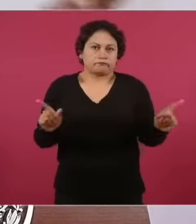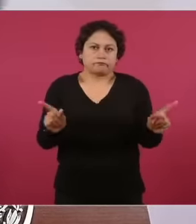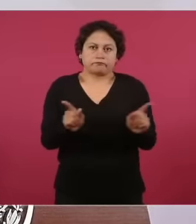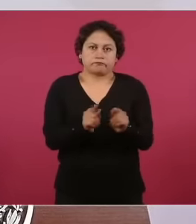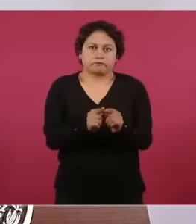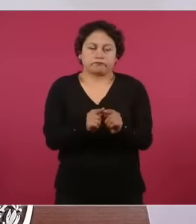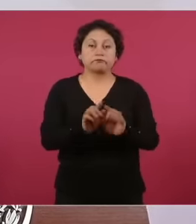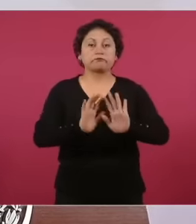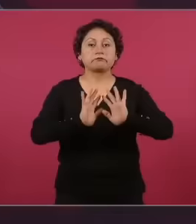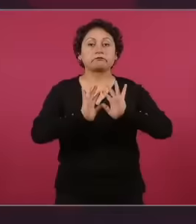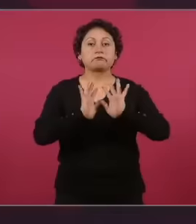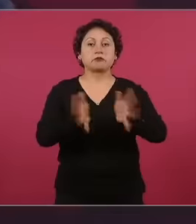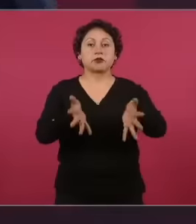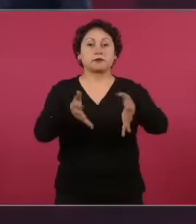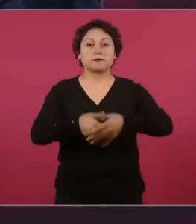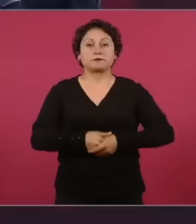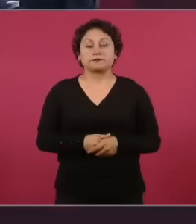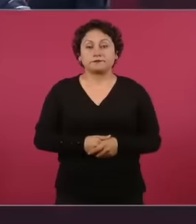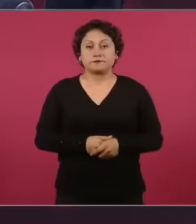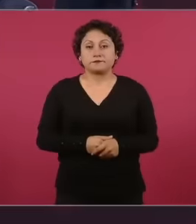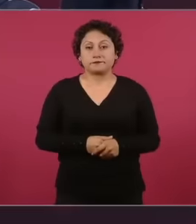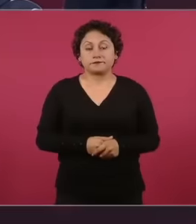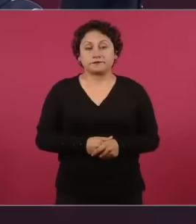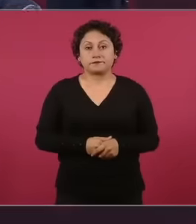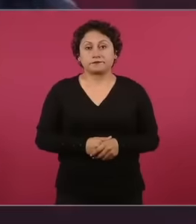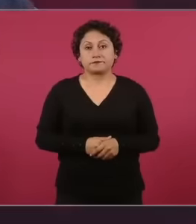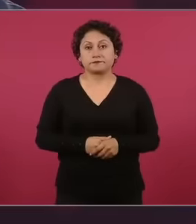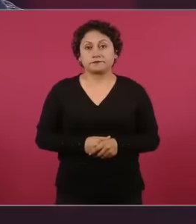O sea, nada más